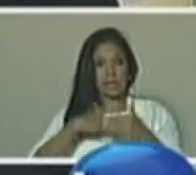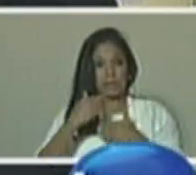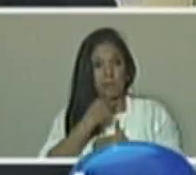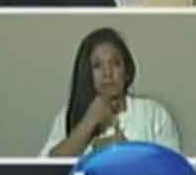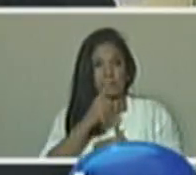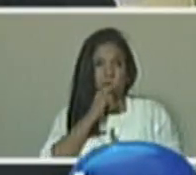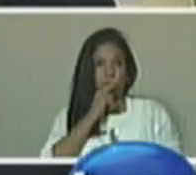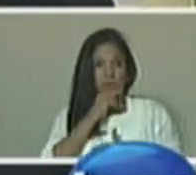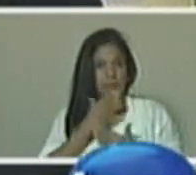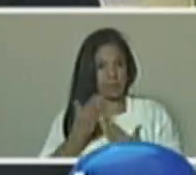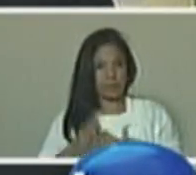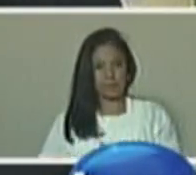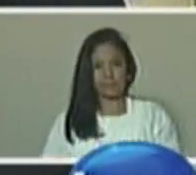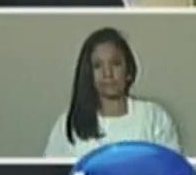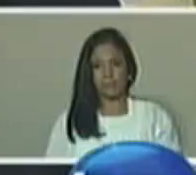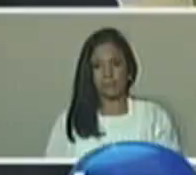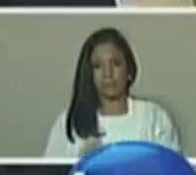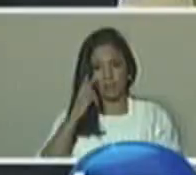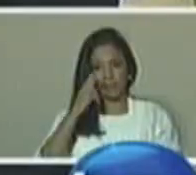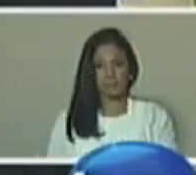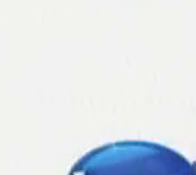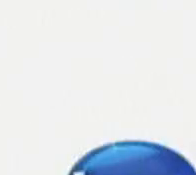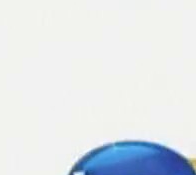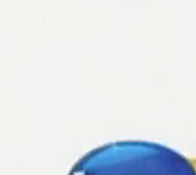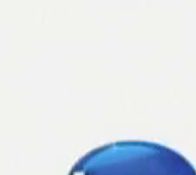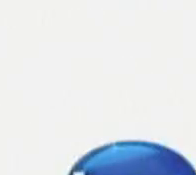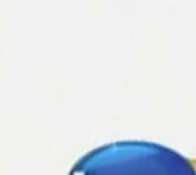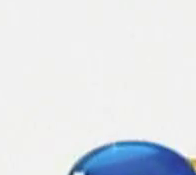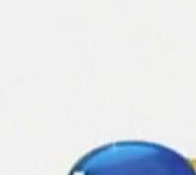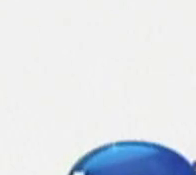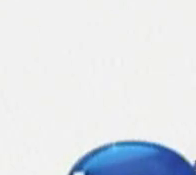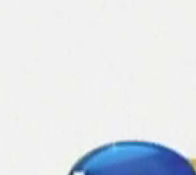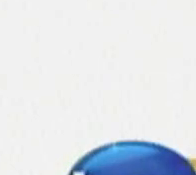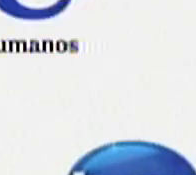es el premio. Veamos.